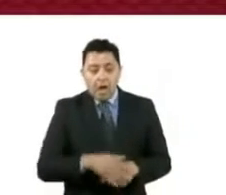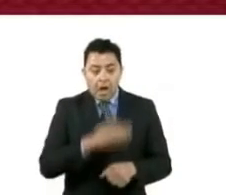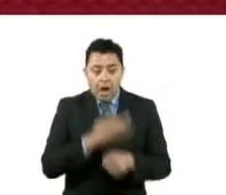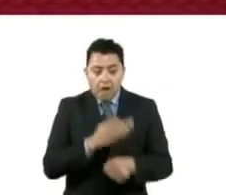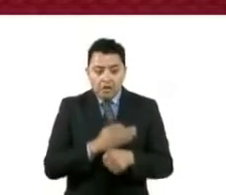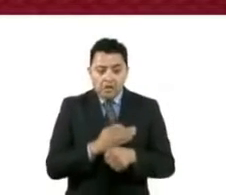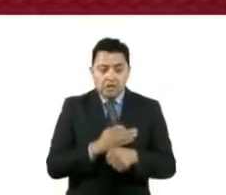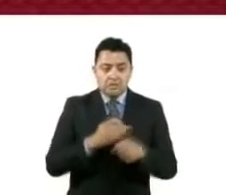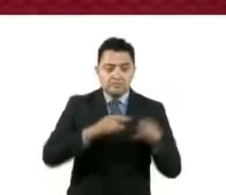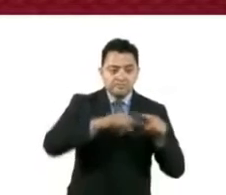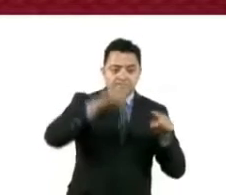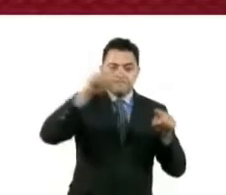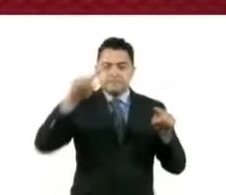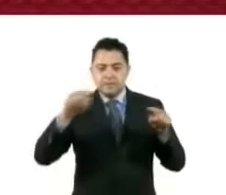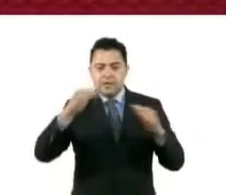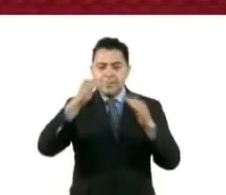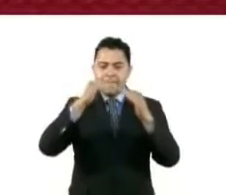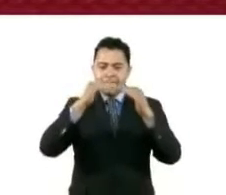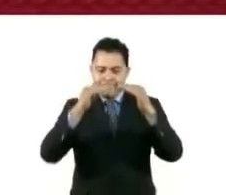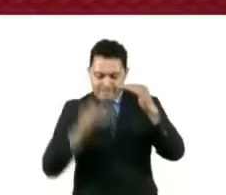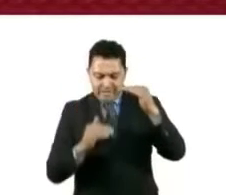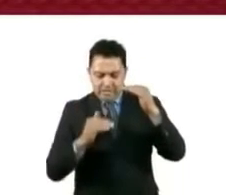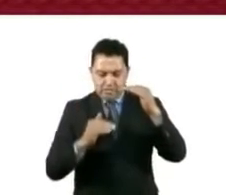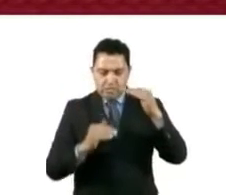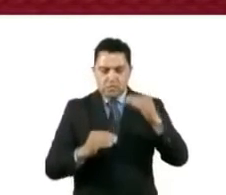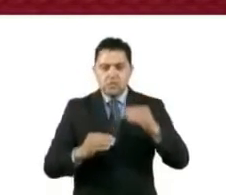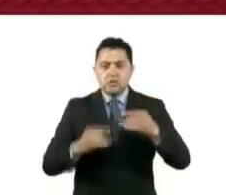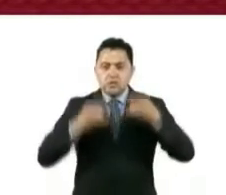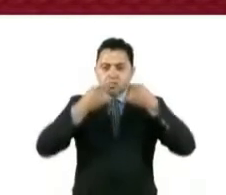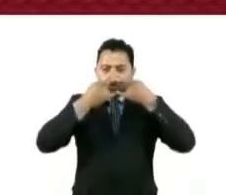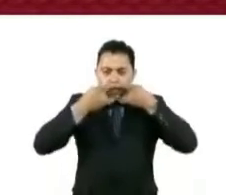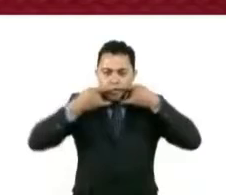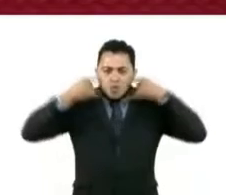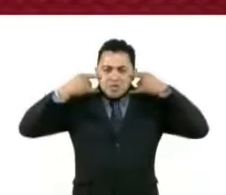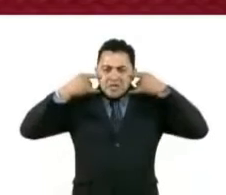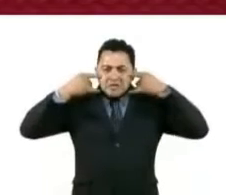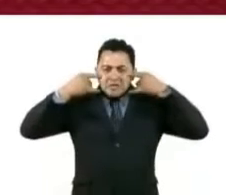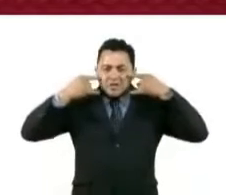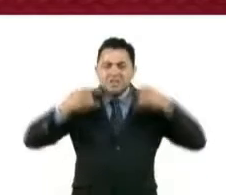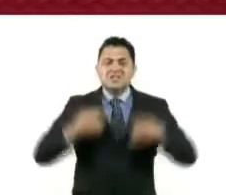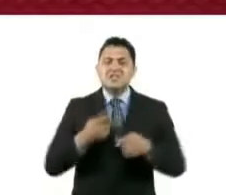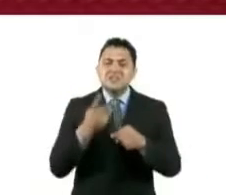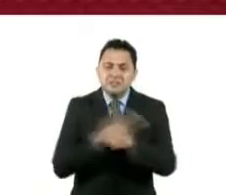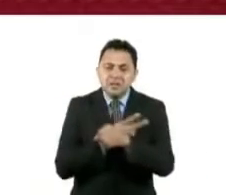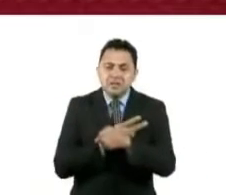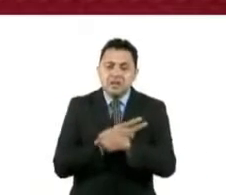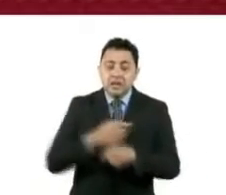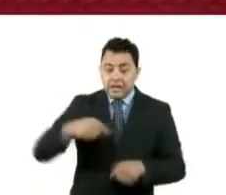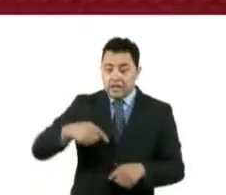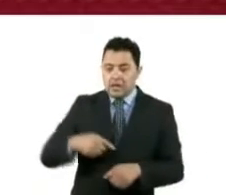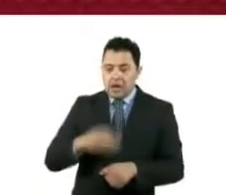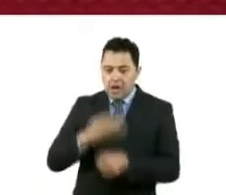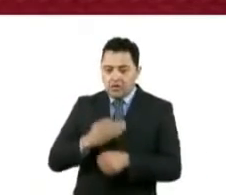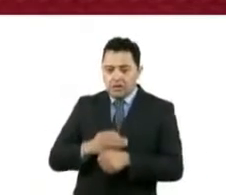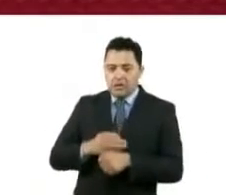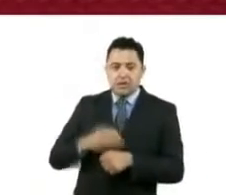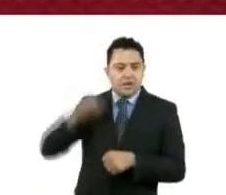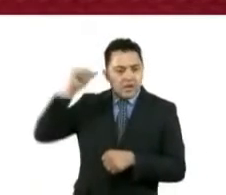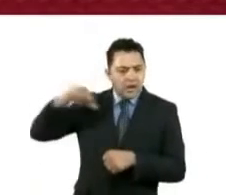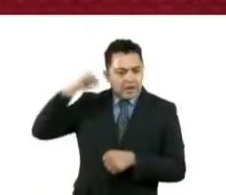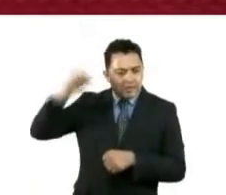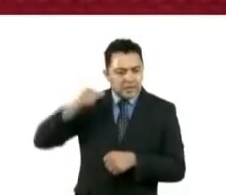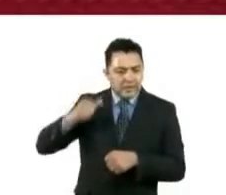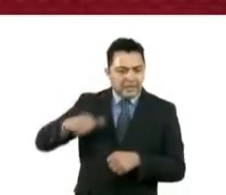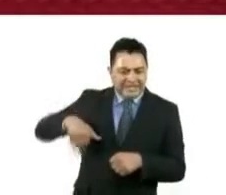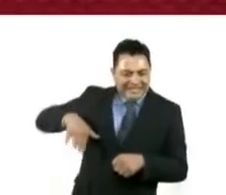mínimos históricos, ¿qué pasa con el cubrebocas? Ya nos habían comentado que en abril se iba a evaluar. ¿Cuál es la condición del